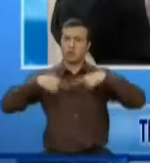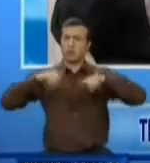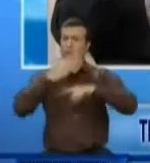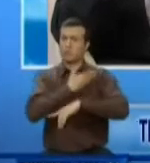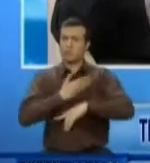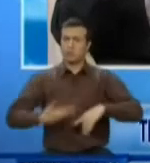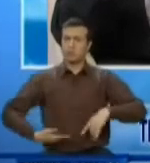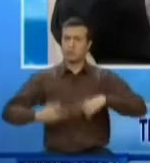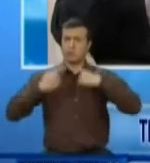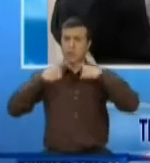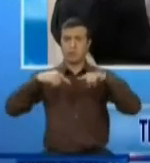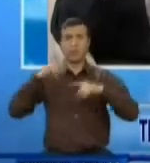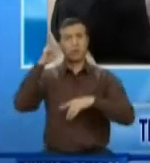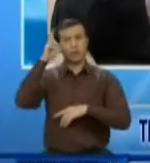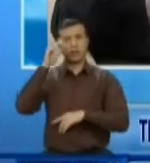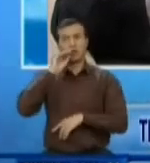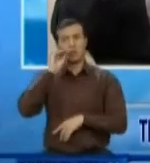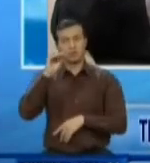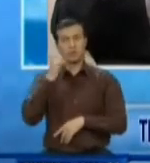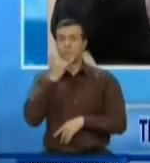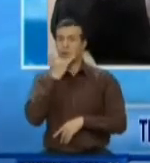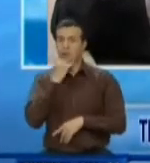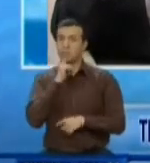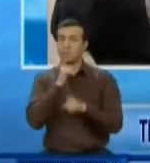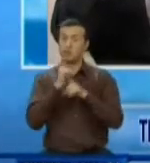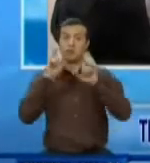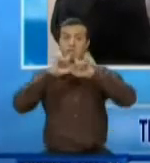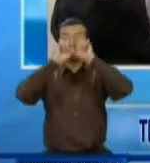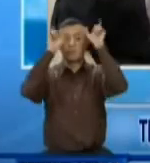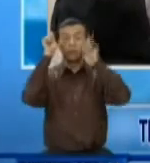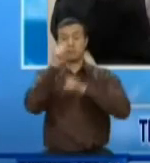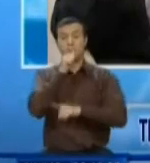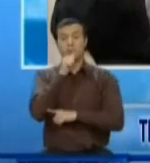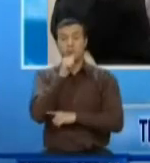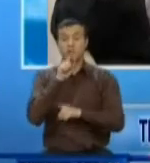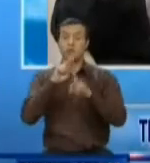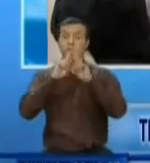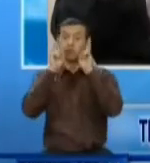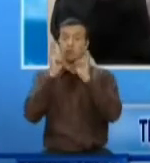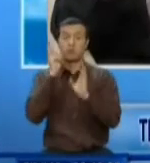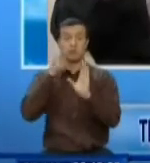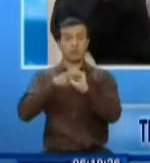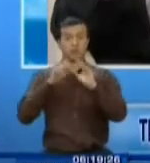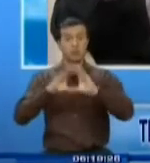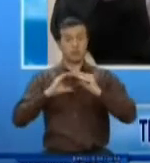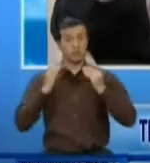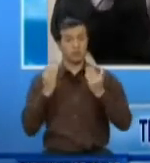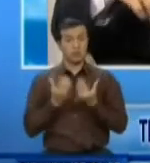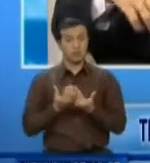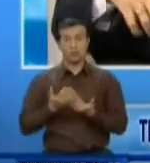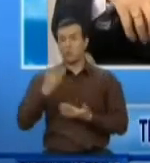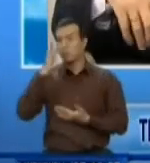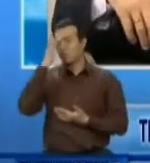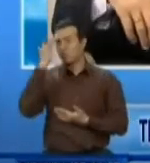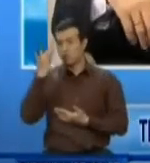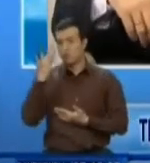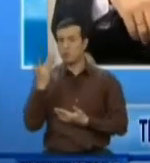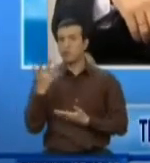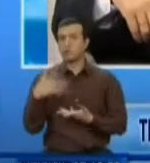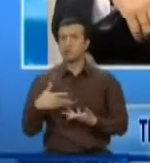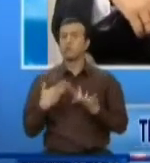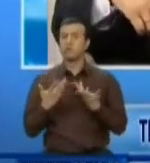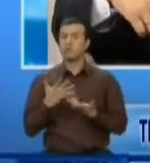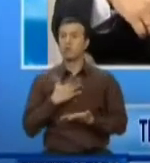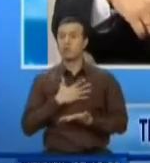el presidente creo que él ha informado mal cuál es el pedido que ha hecho el sector privado en cuanto a formar parte del comité y es que nosotros no pretendemos